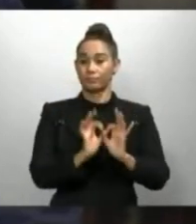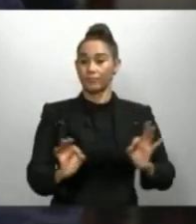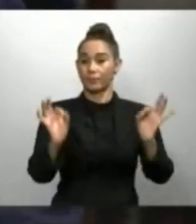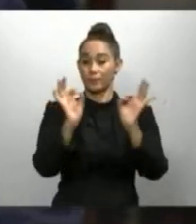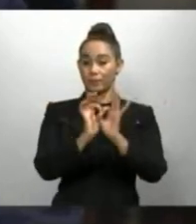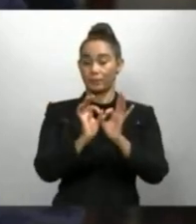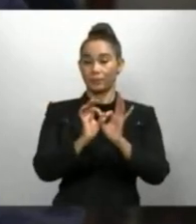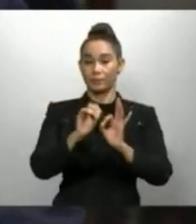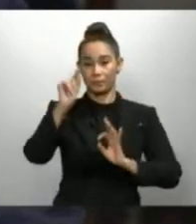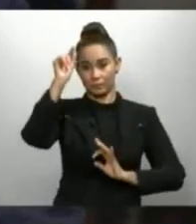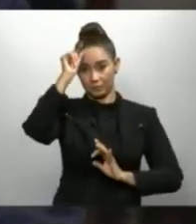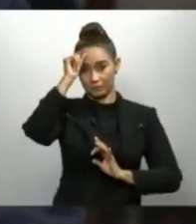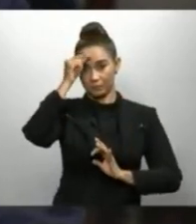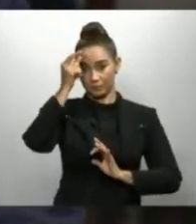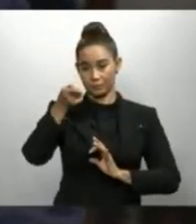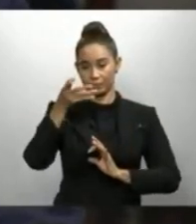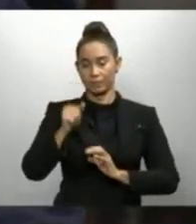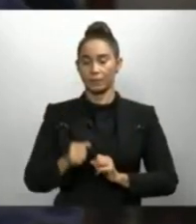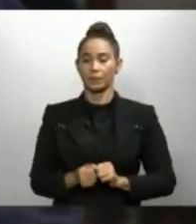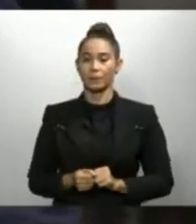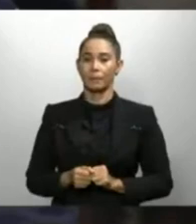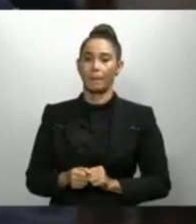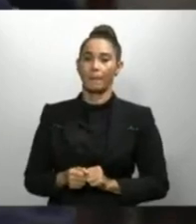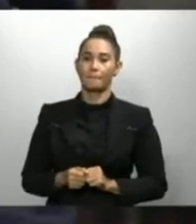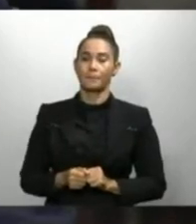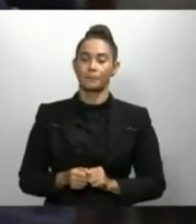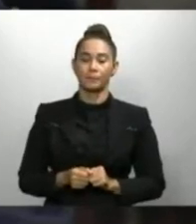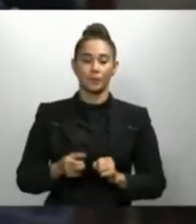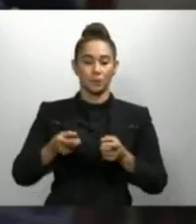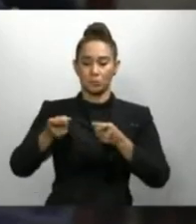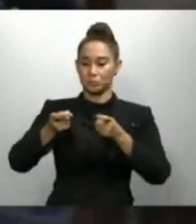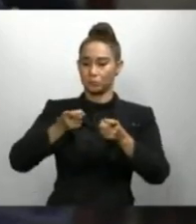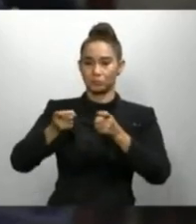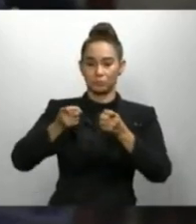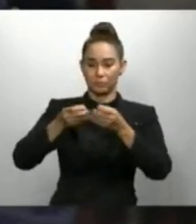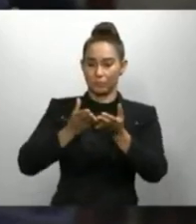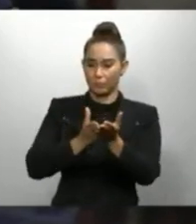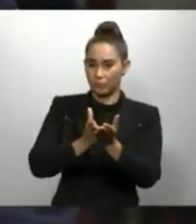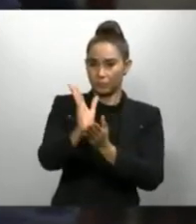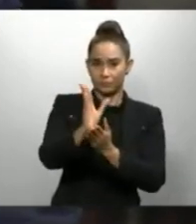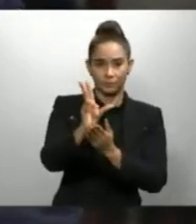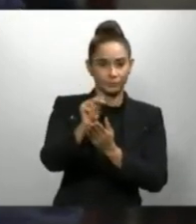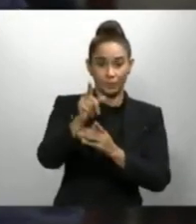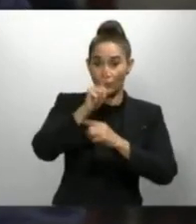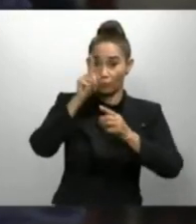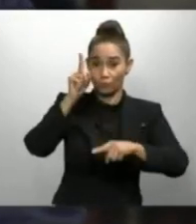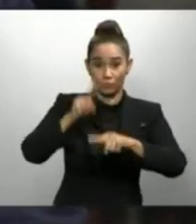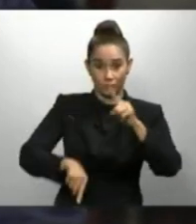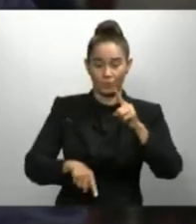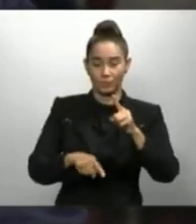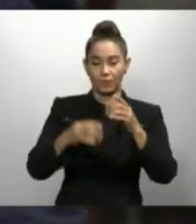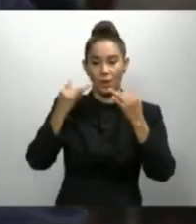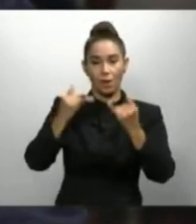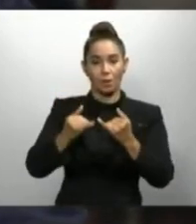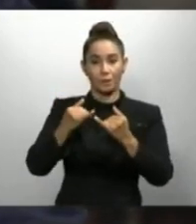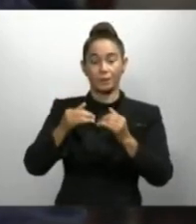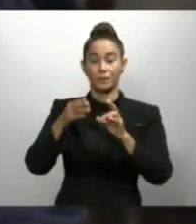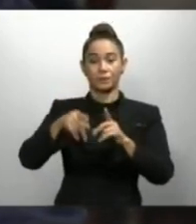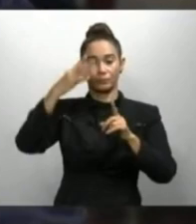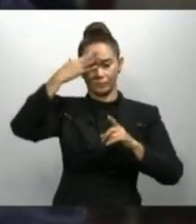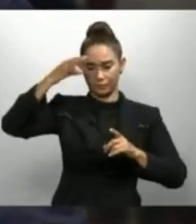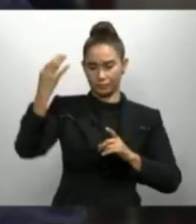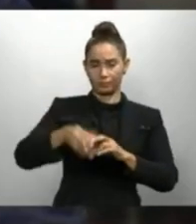esta gestión. Que no pase desapercibido, esta es la primera vez que se toma una acción responsable y